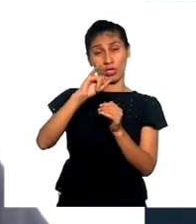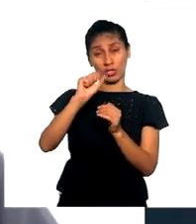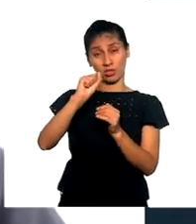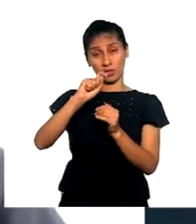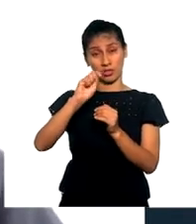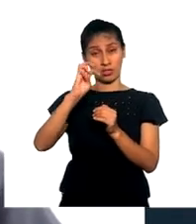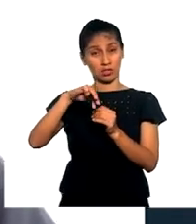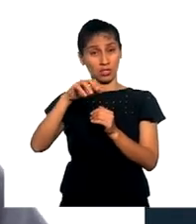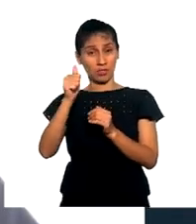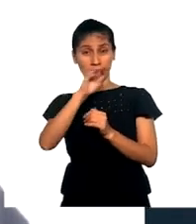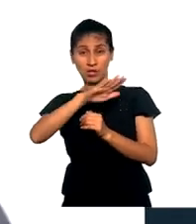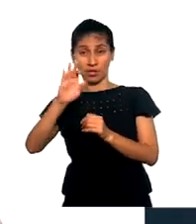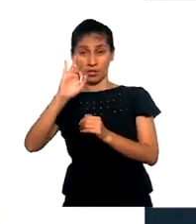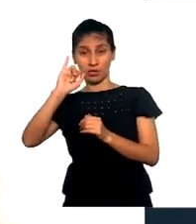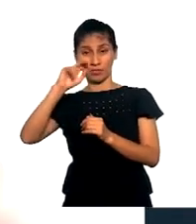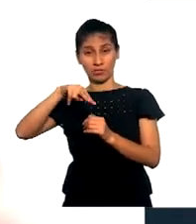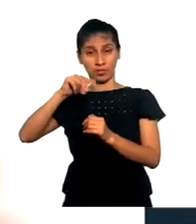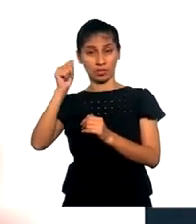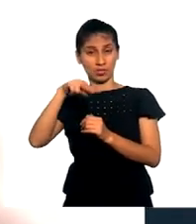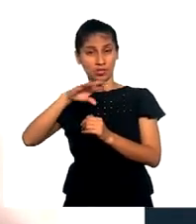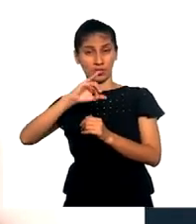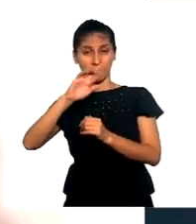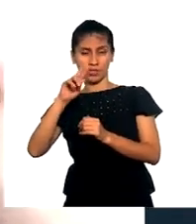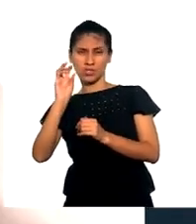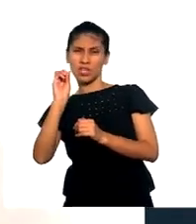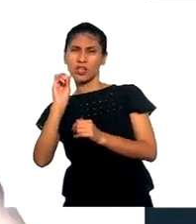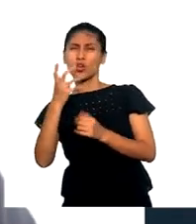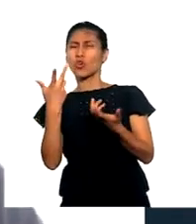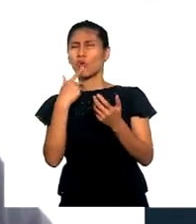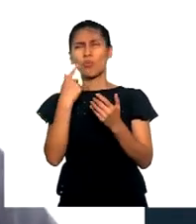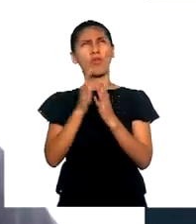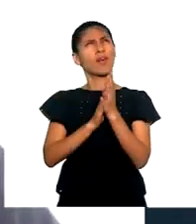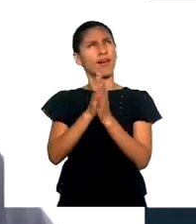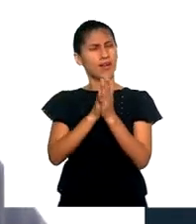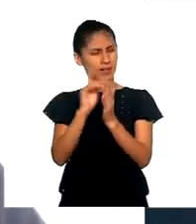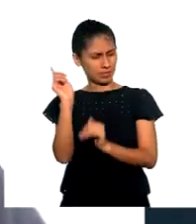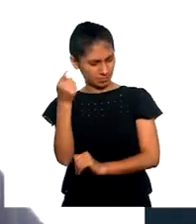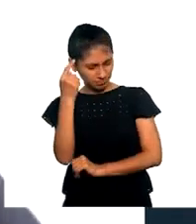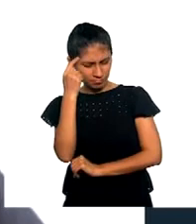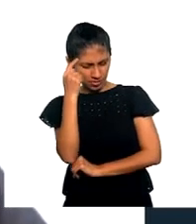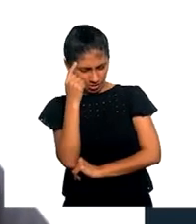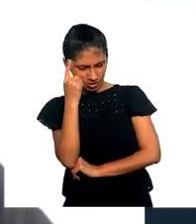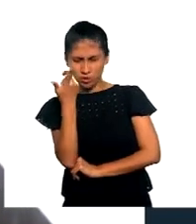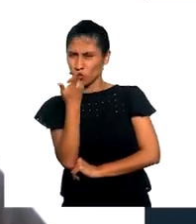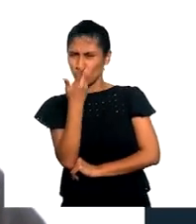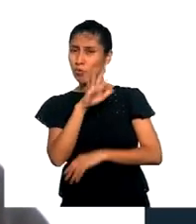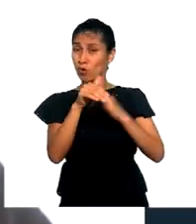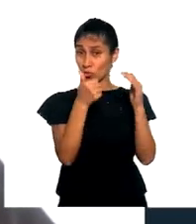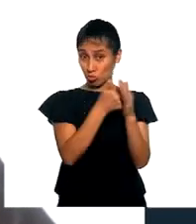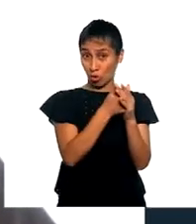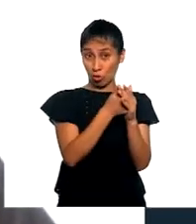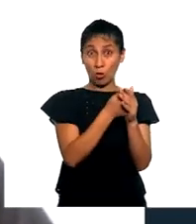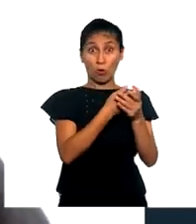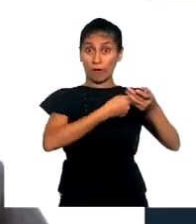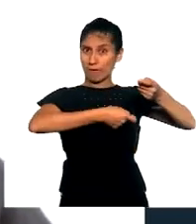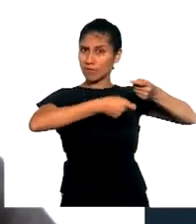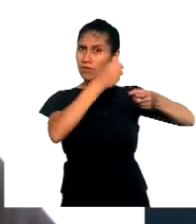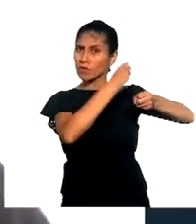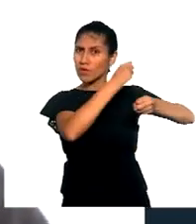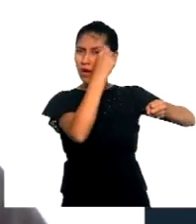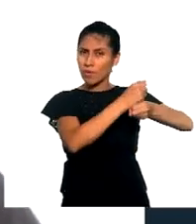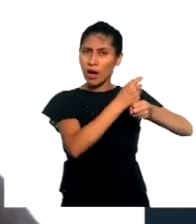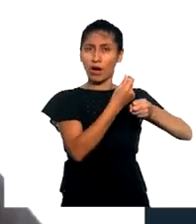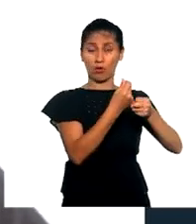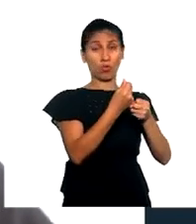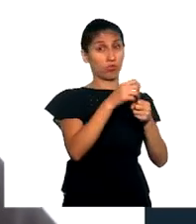entonces obtienen un beneficio en términos de capital de trabajo en términos de financiamiento para el acceso a